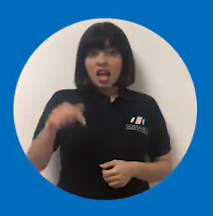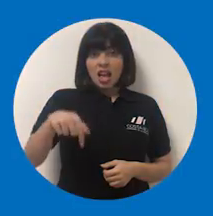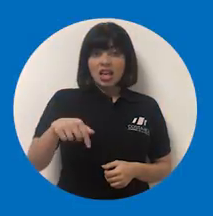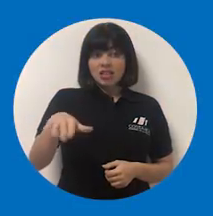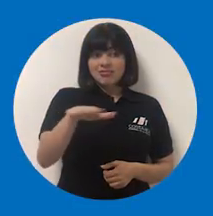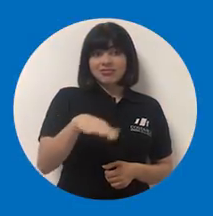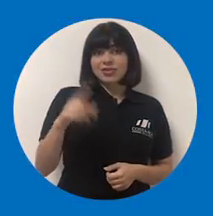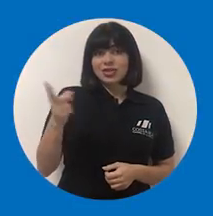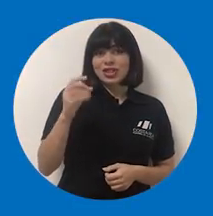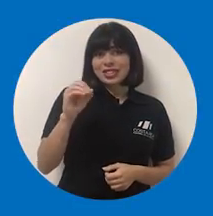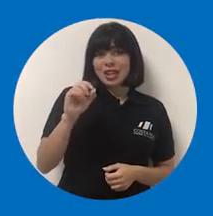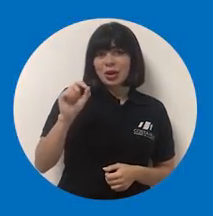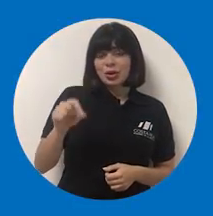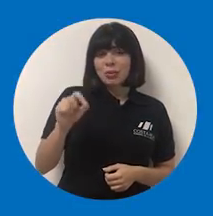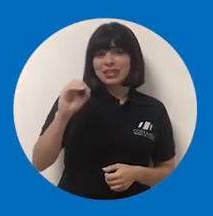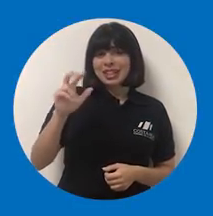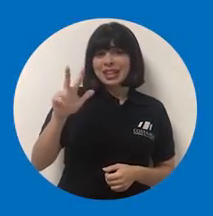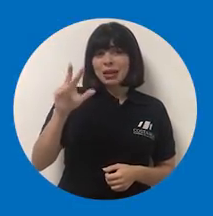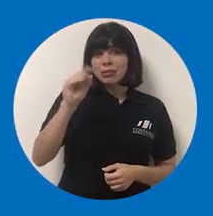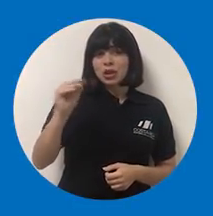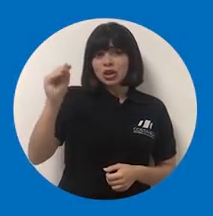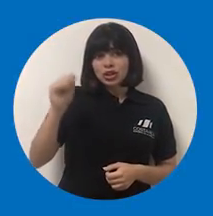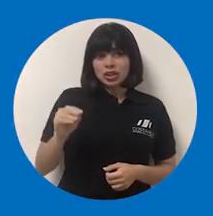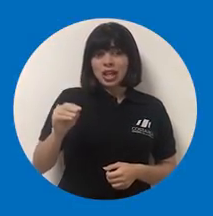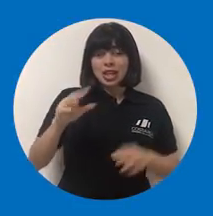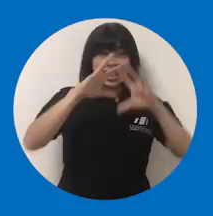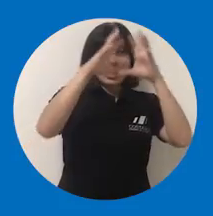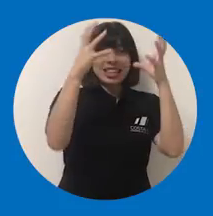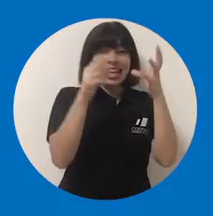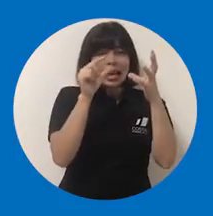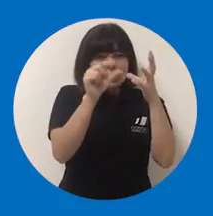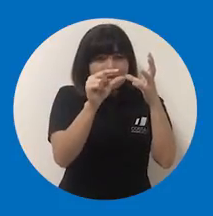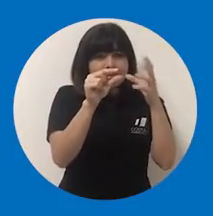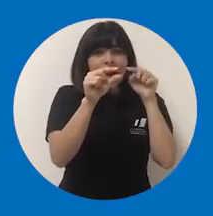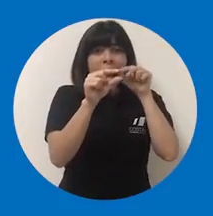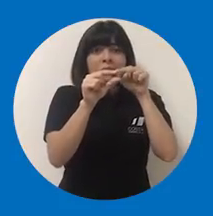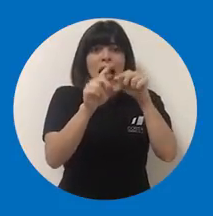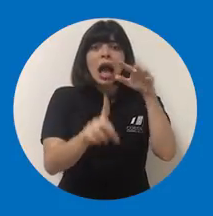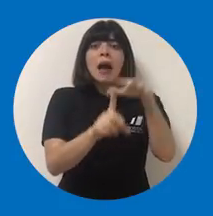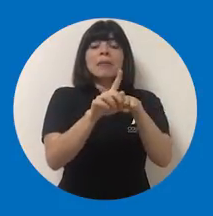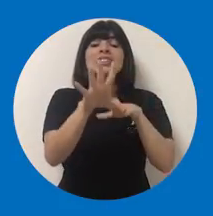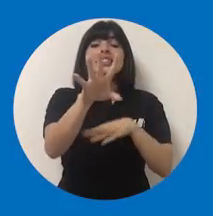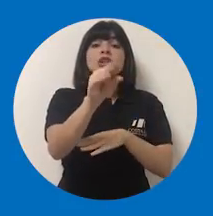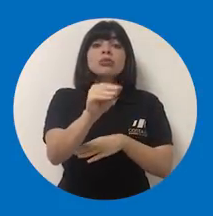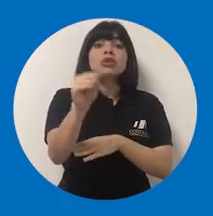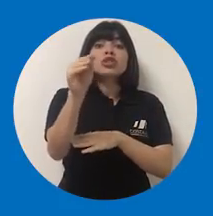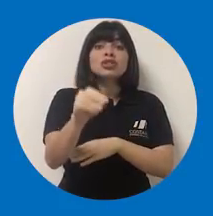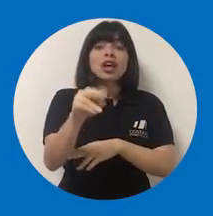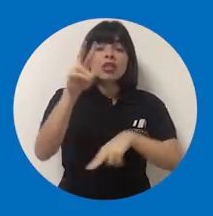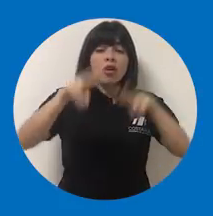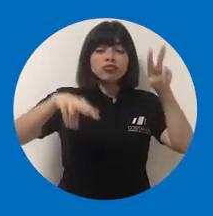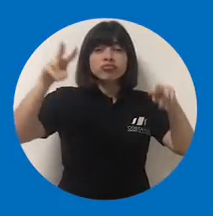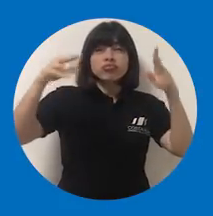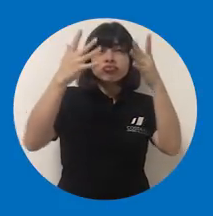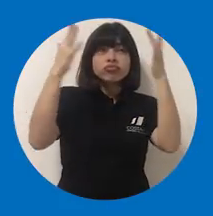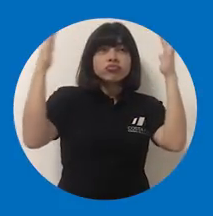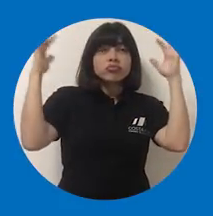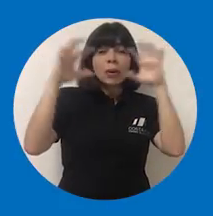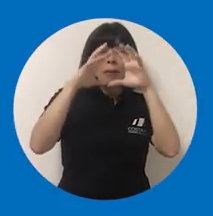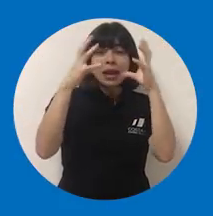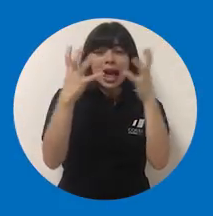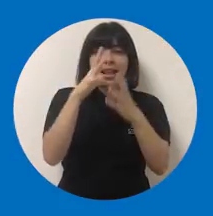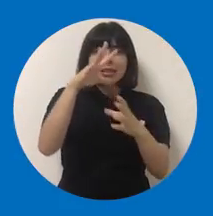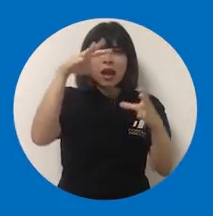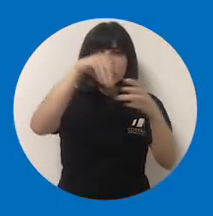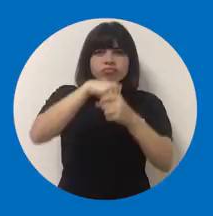Aquí, en tan solo el 0.03% de la superficie terrestre, es donde se encuentra el 5% de la biodiversidad del planeta y